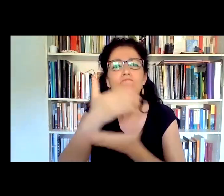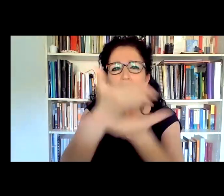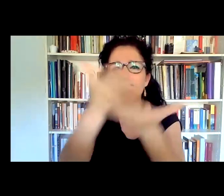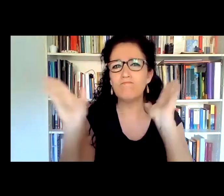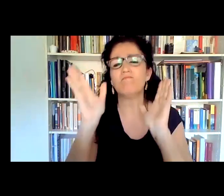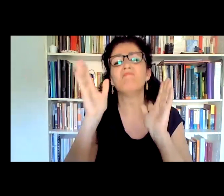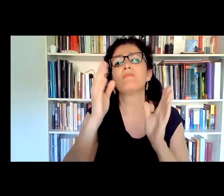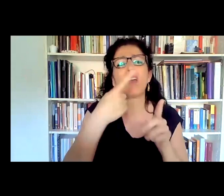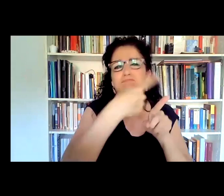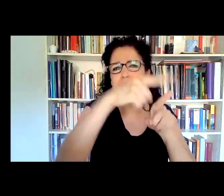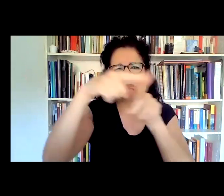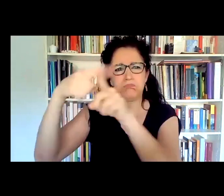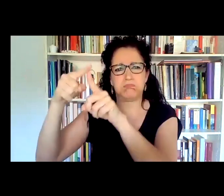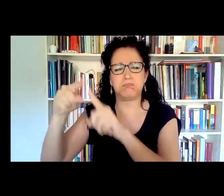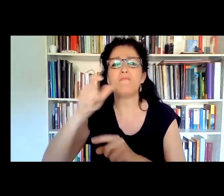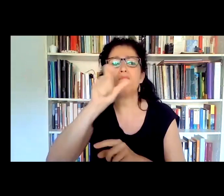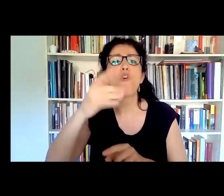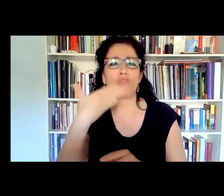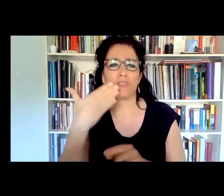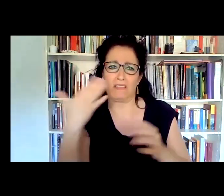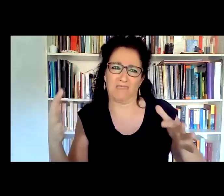Sordas. En el grupo de interés